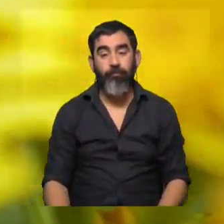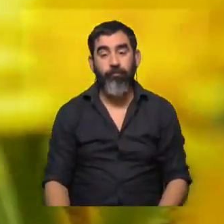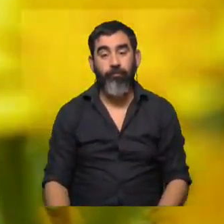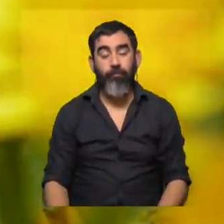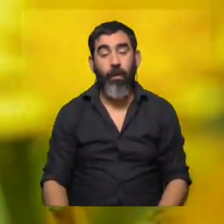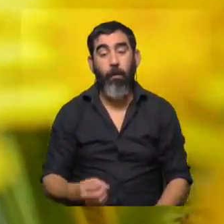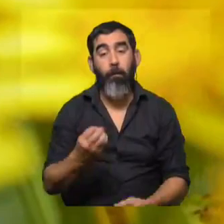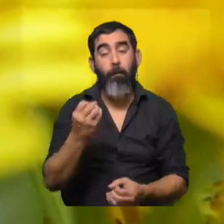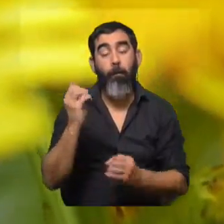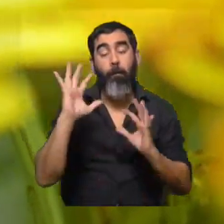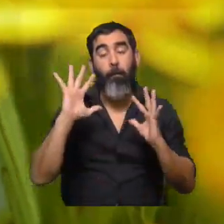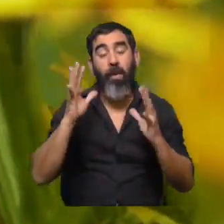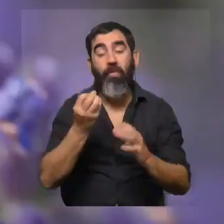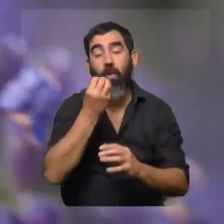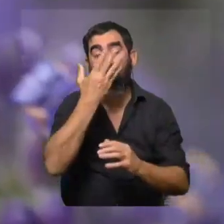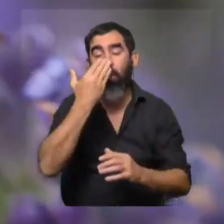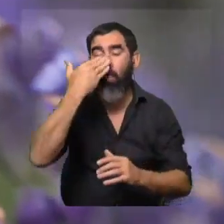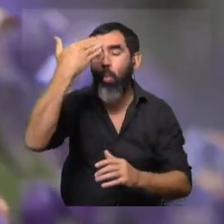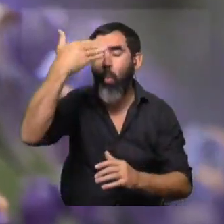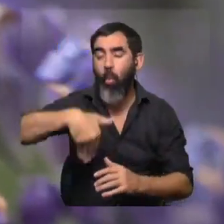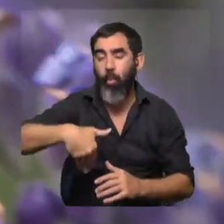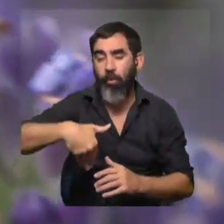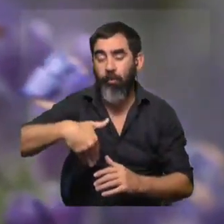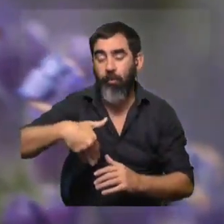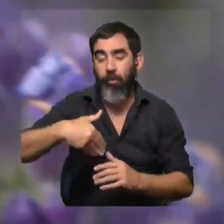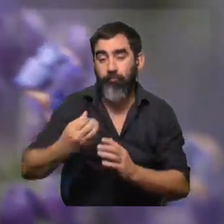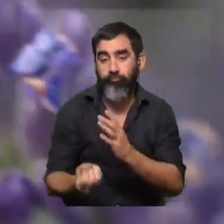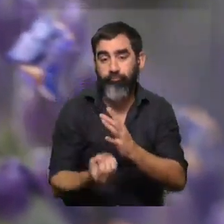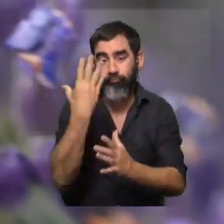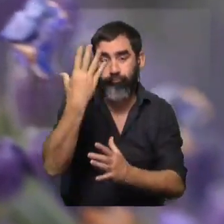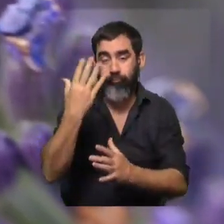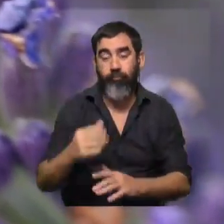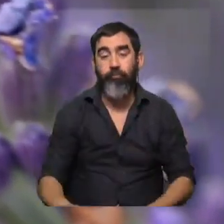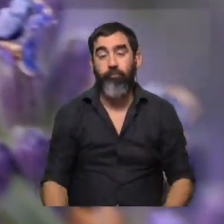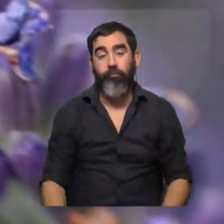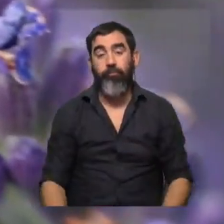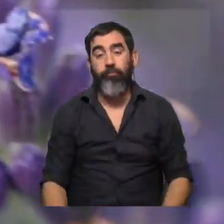Las plantas con flores fueron las últimas en aparecer en esta evolución y